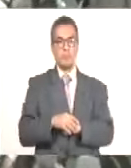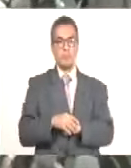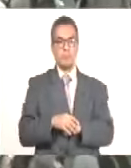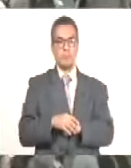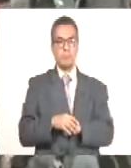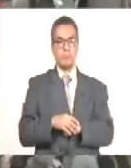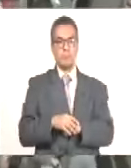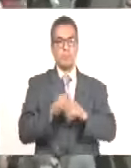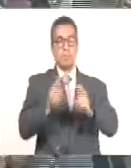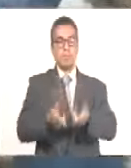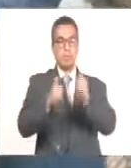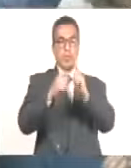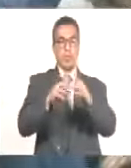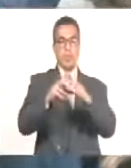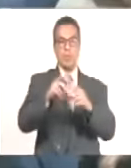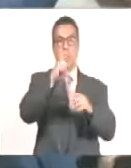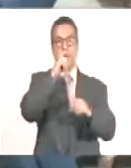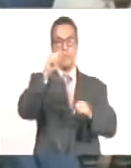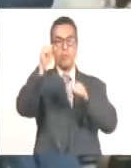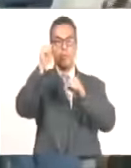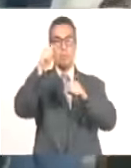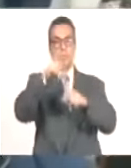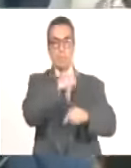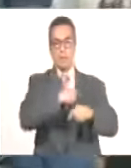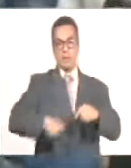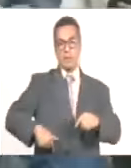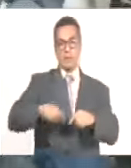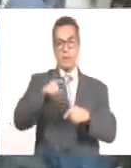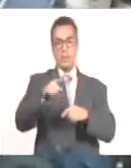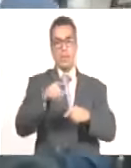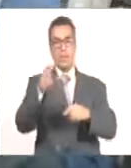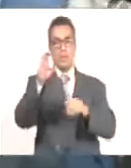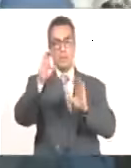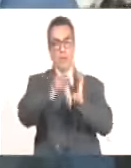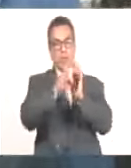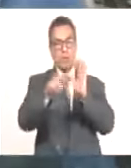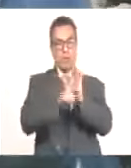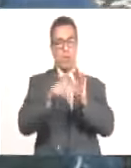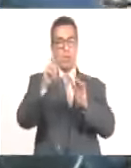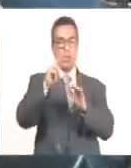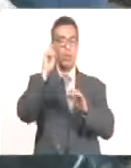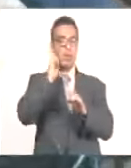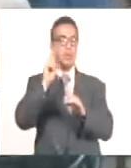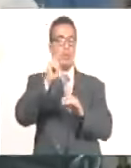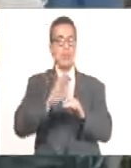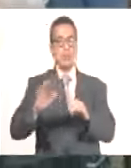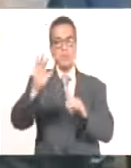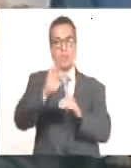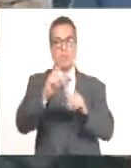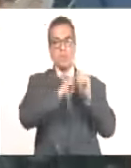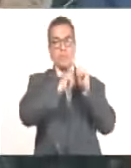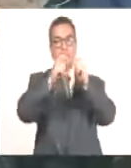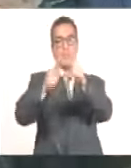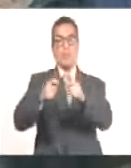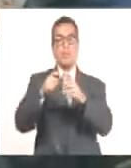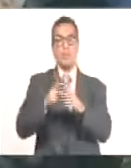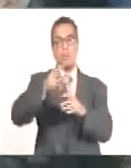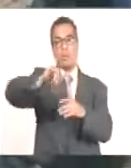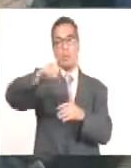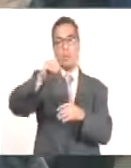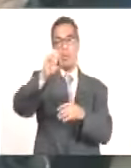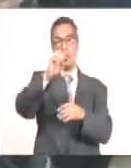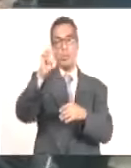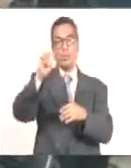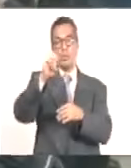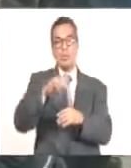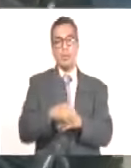política, cual se autoriza al ciudadano Nicolás Maduro Moros, presidente nacional de la República Bolivariana de Venezuela, para designar al ciudadano José Ramón